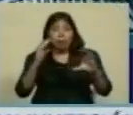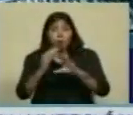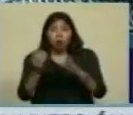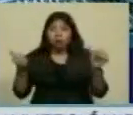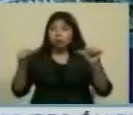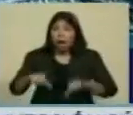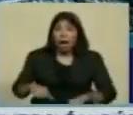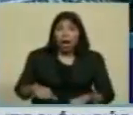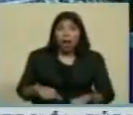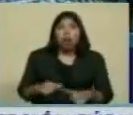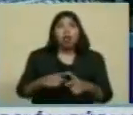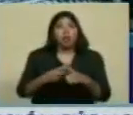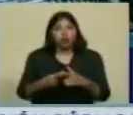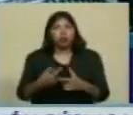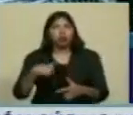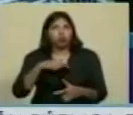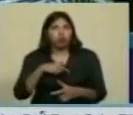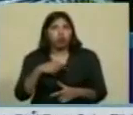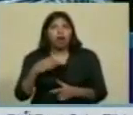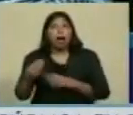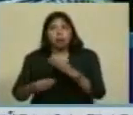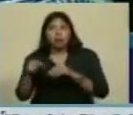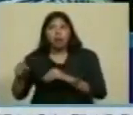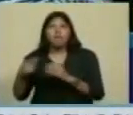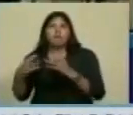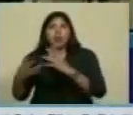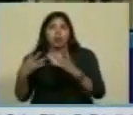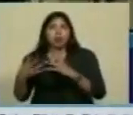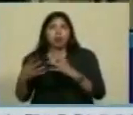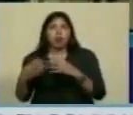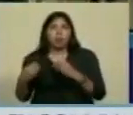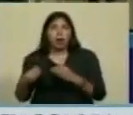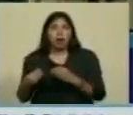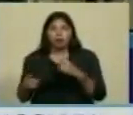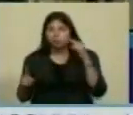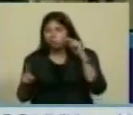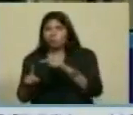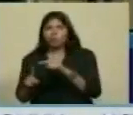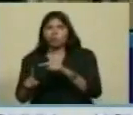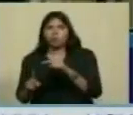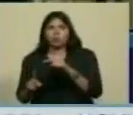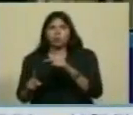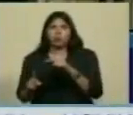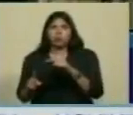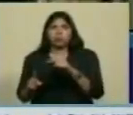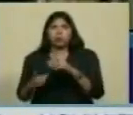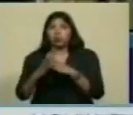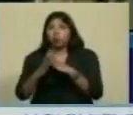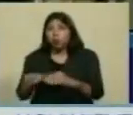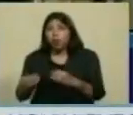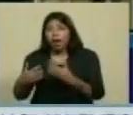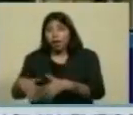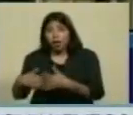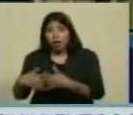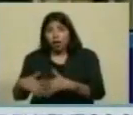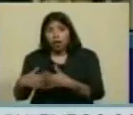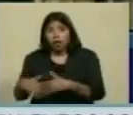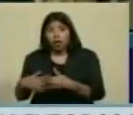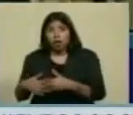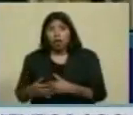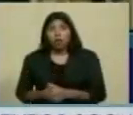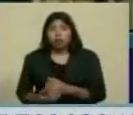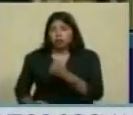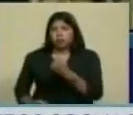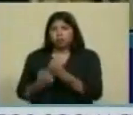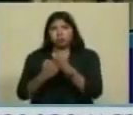ello que esta feria se va a enmarcar aquí, en brindarle a toda la capacidad industrial la